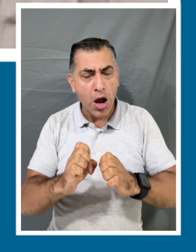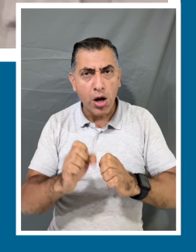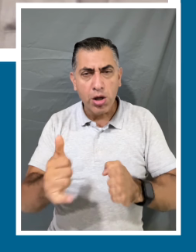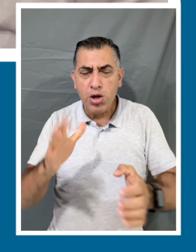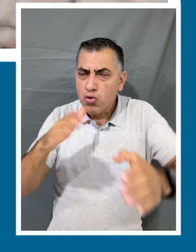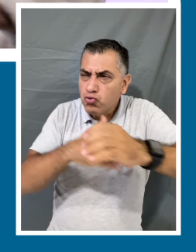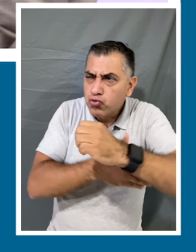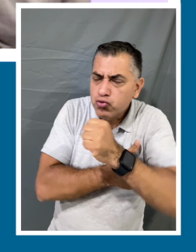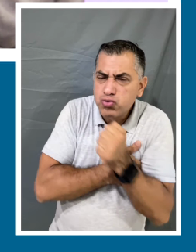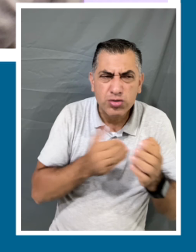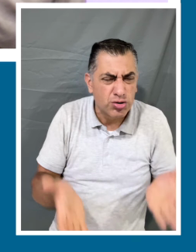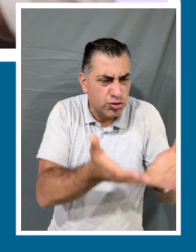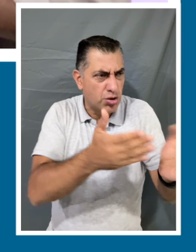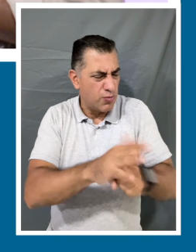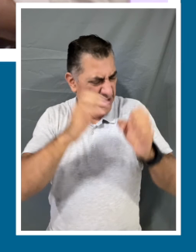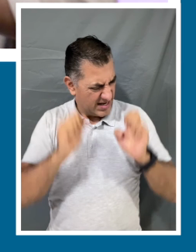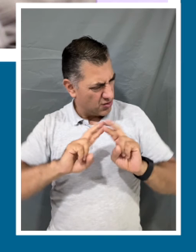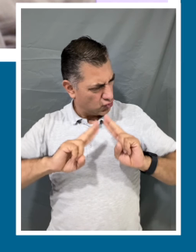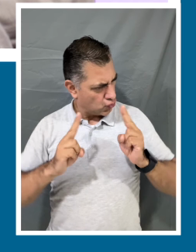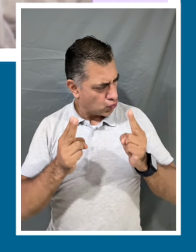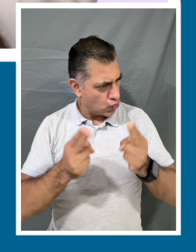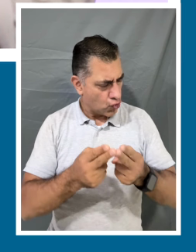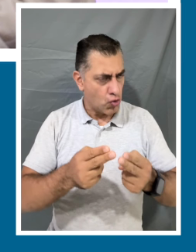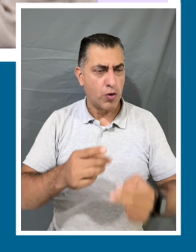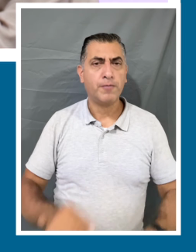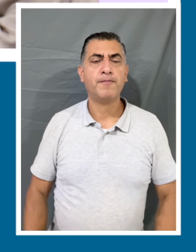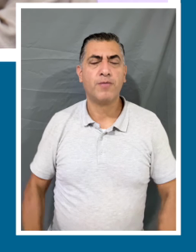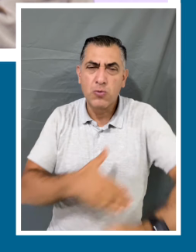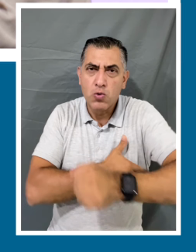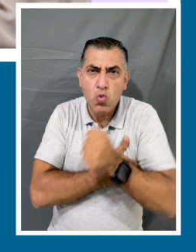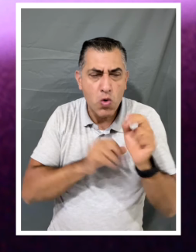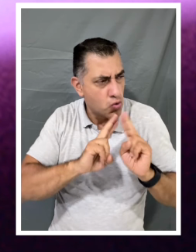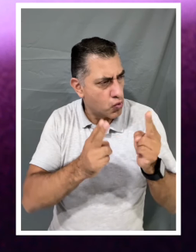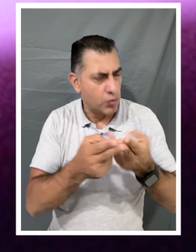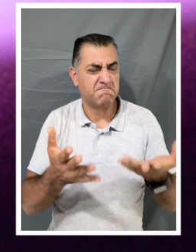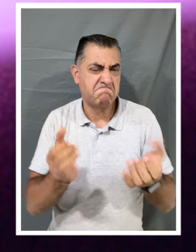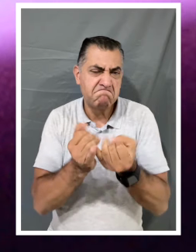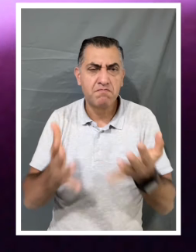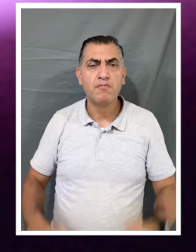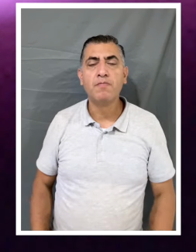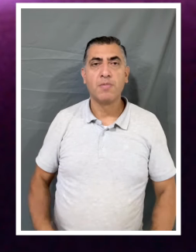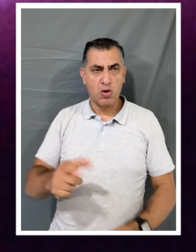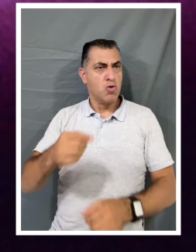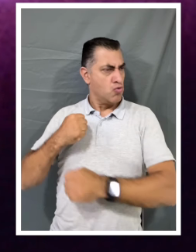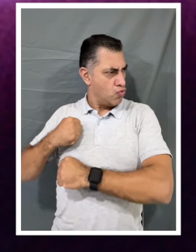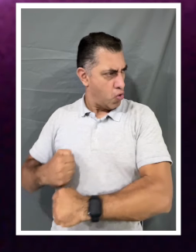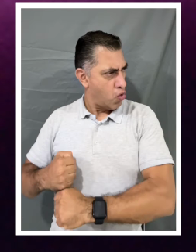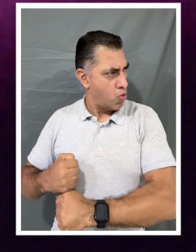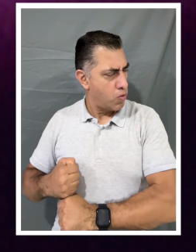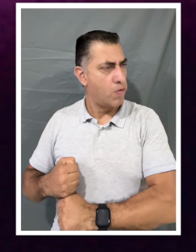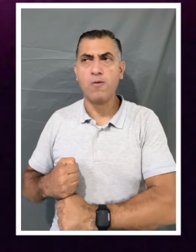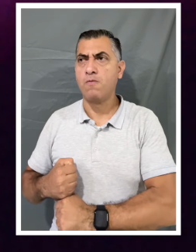y se guarda dice Esfuérzate Por qué por mantener la unidad otras versiones dice por guardar la unidad puedes pensar en un guardia un